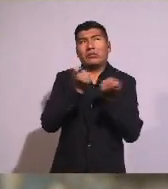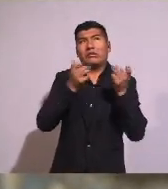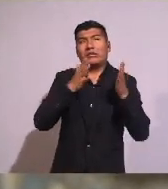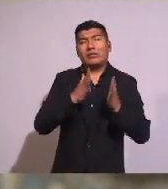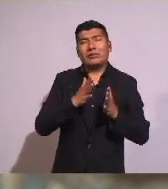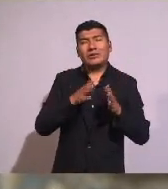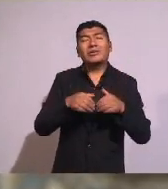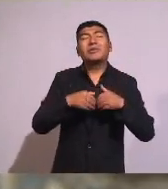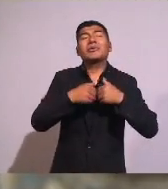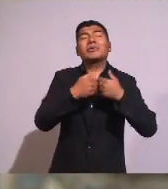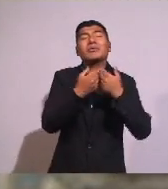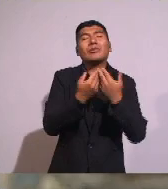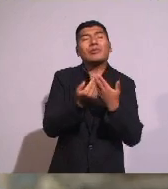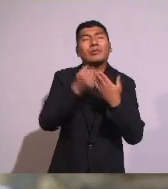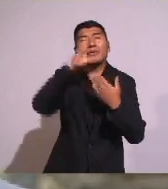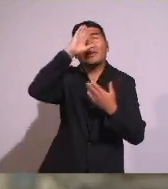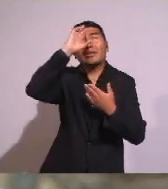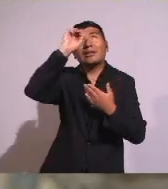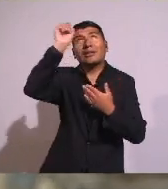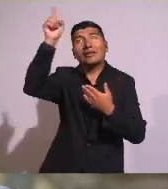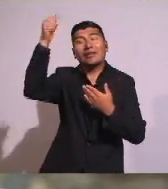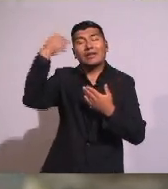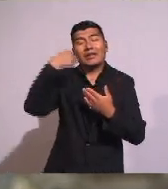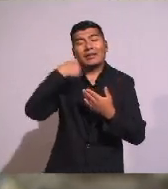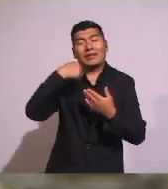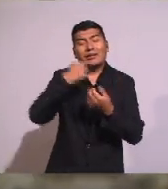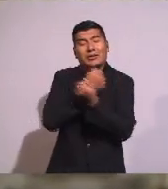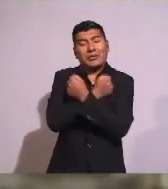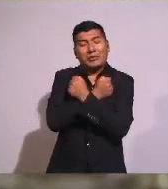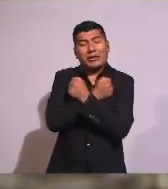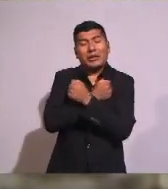como puede amarnos a los pecadores